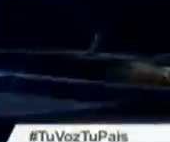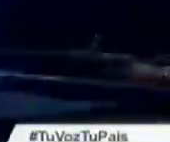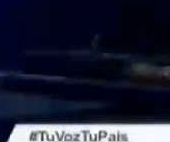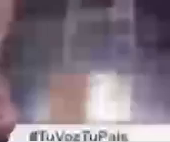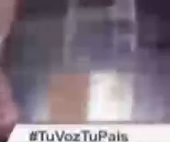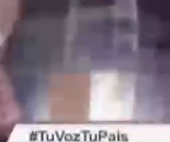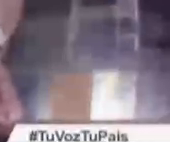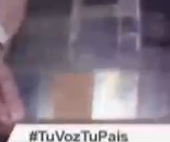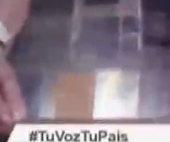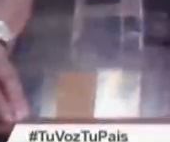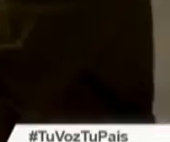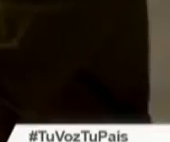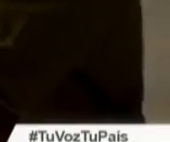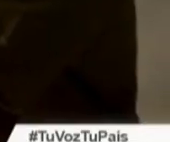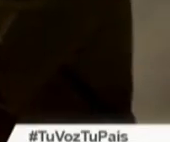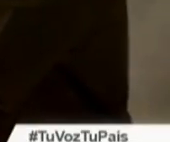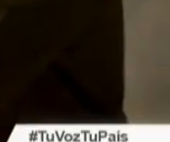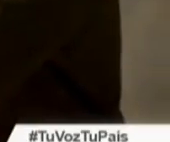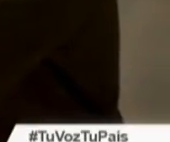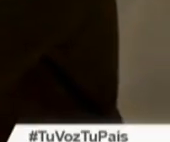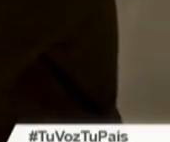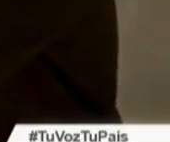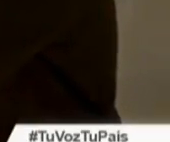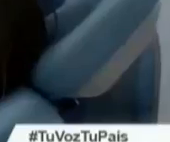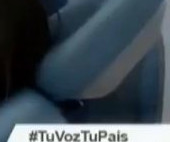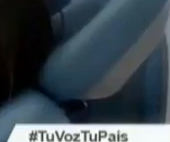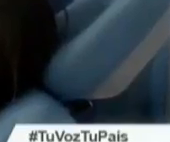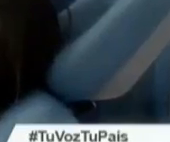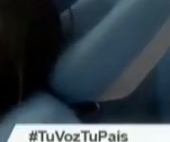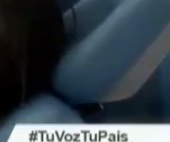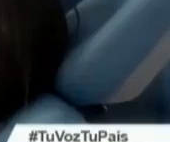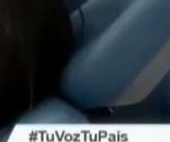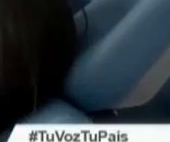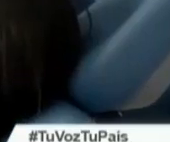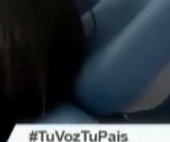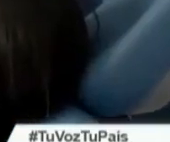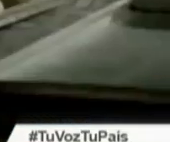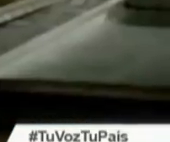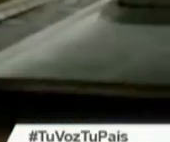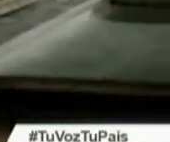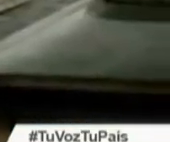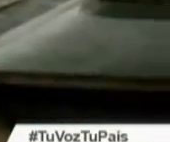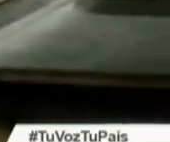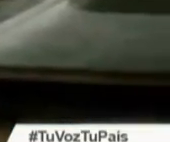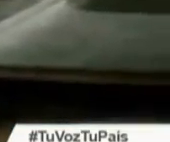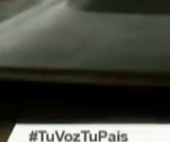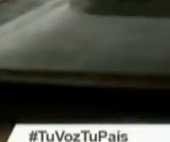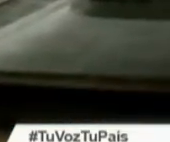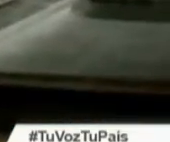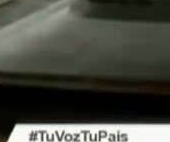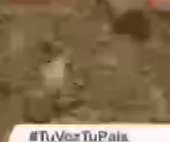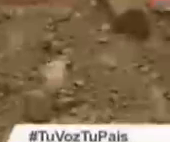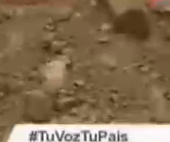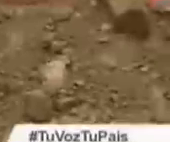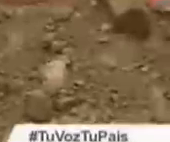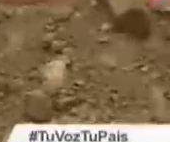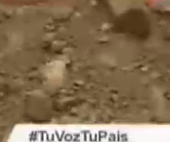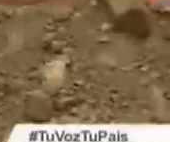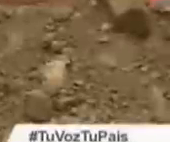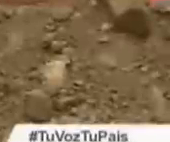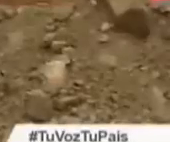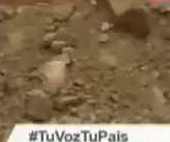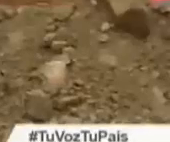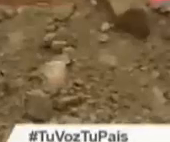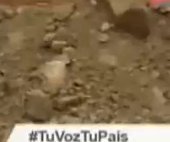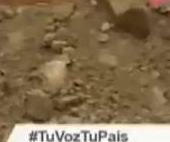un descenso de 1.7 puntos porcentuales si se lo compara con el 5,7% de 2016. Según el INEC,